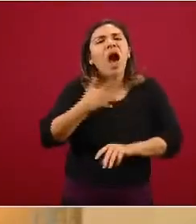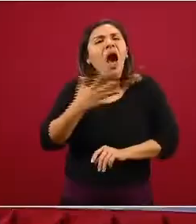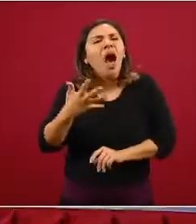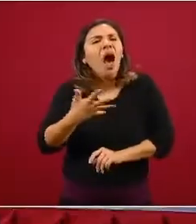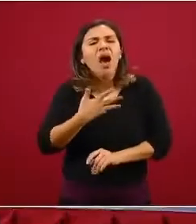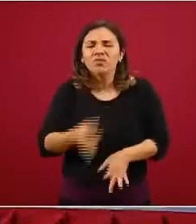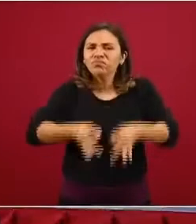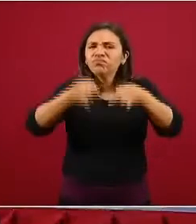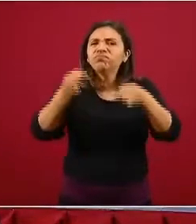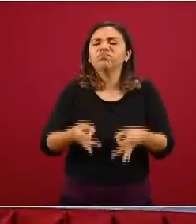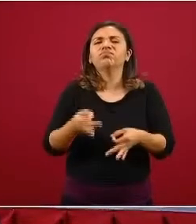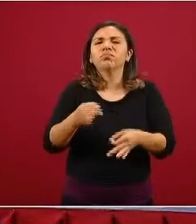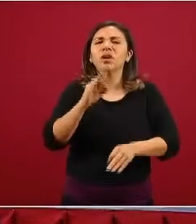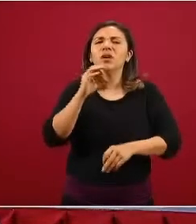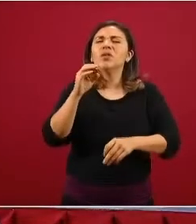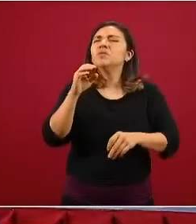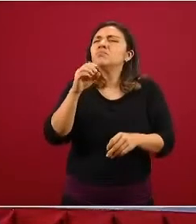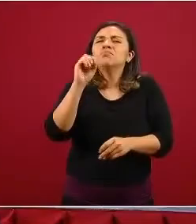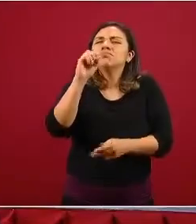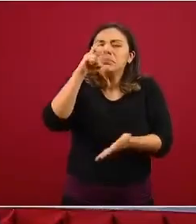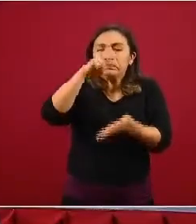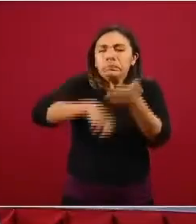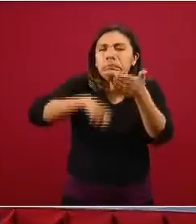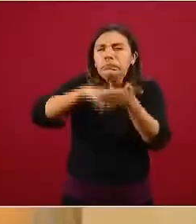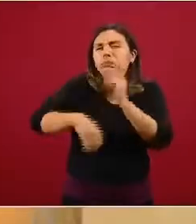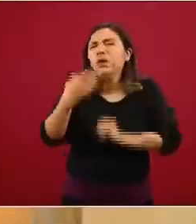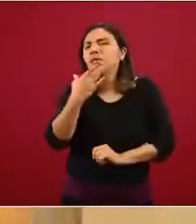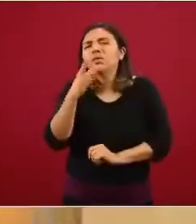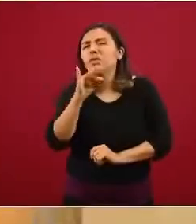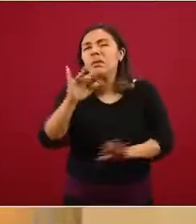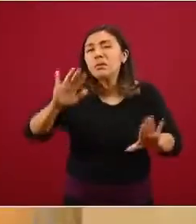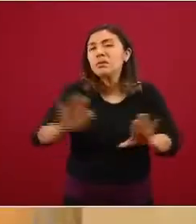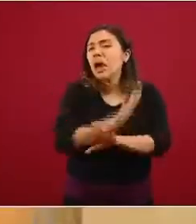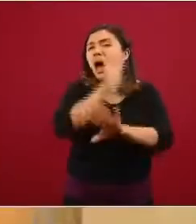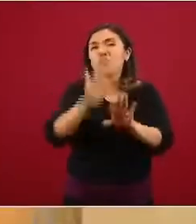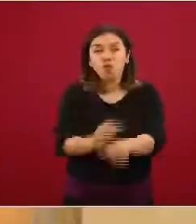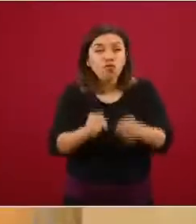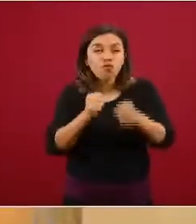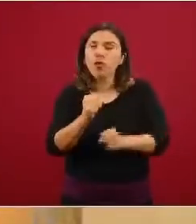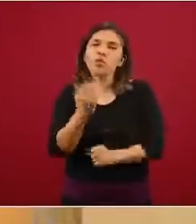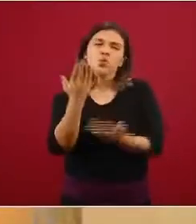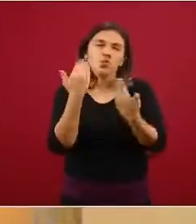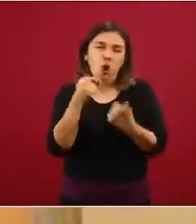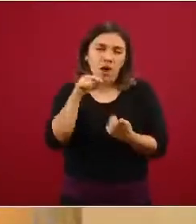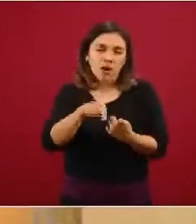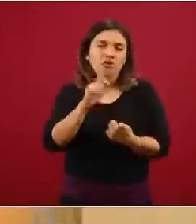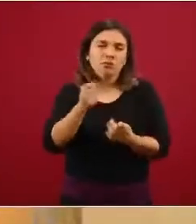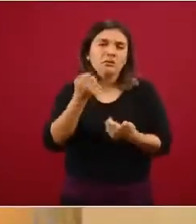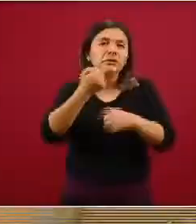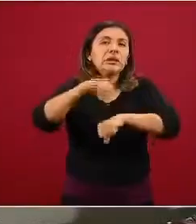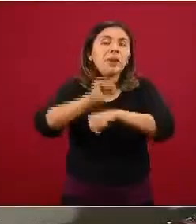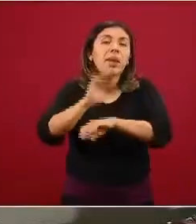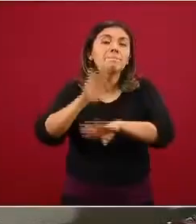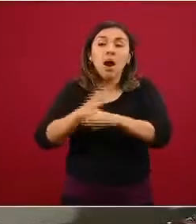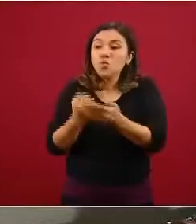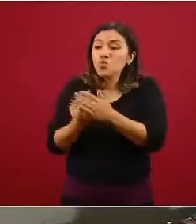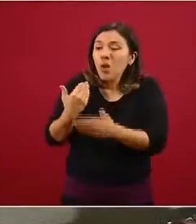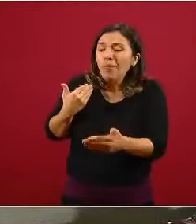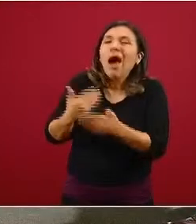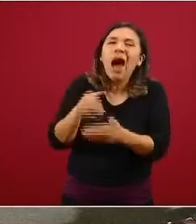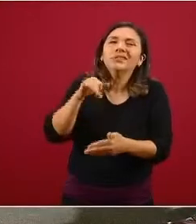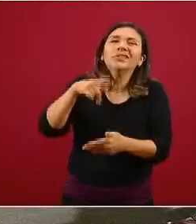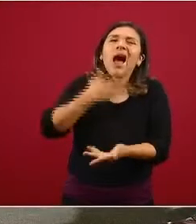tener un mínimo cambio que pudiera tener la semana más